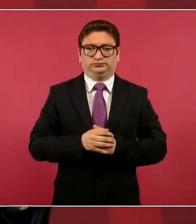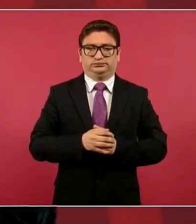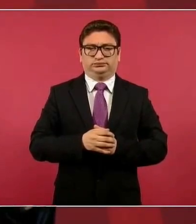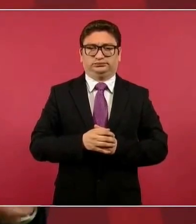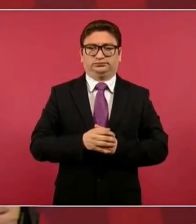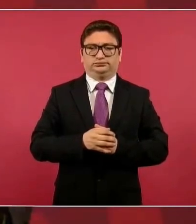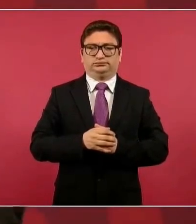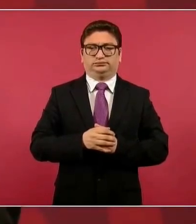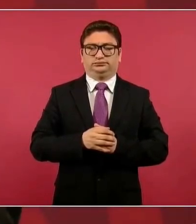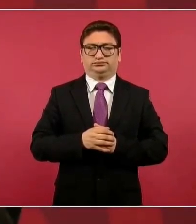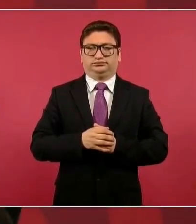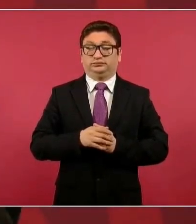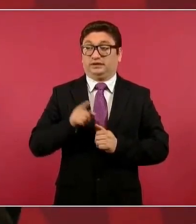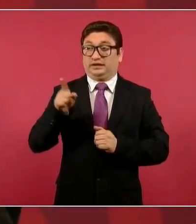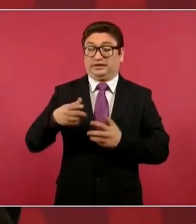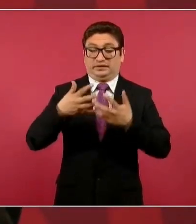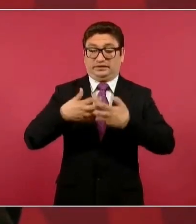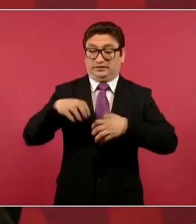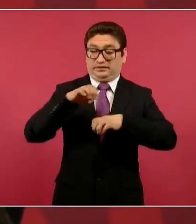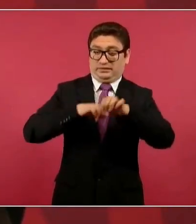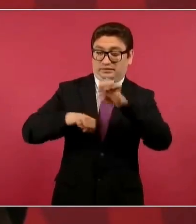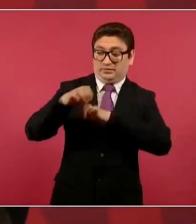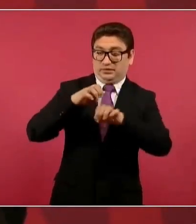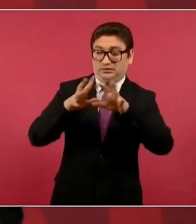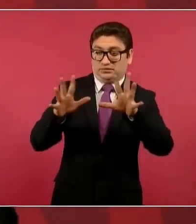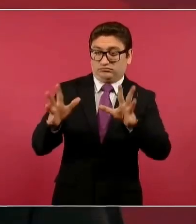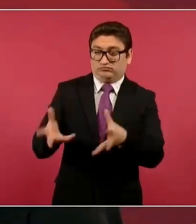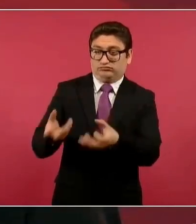el rescate a la empresa